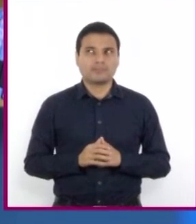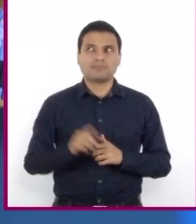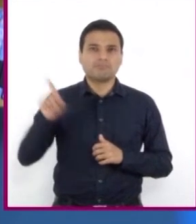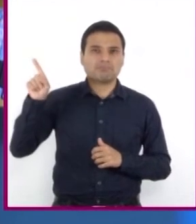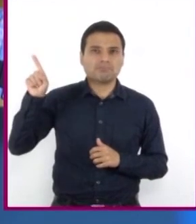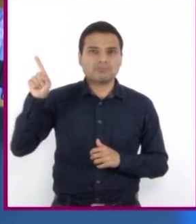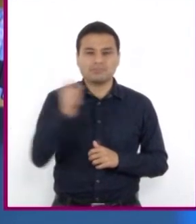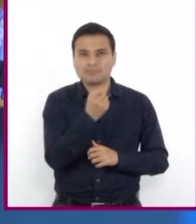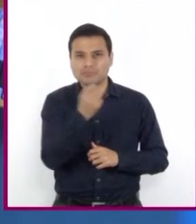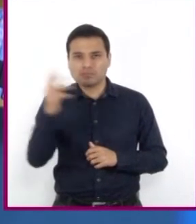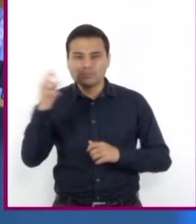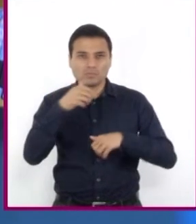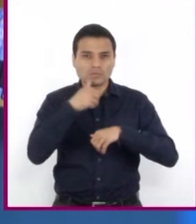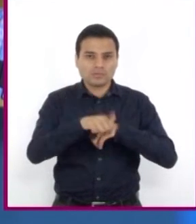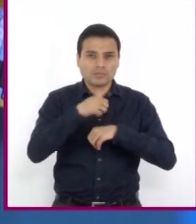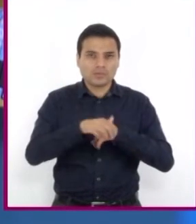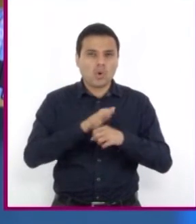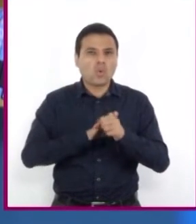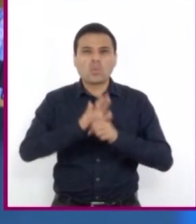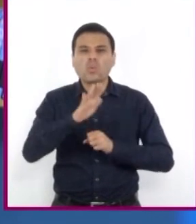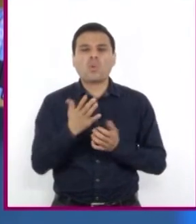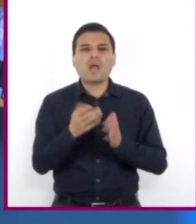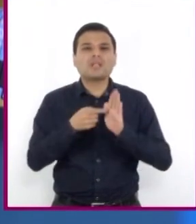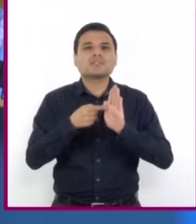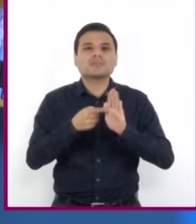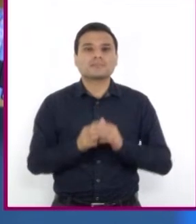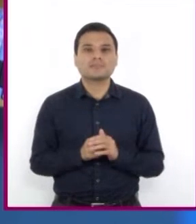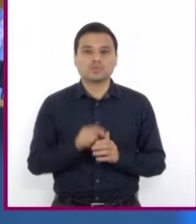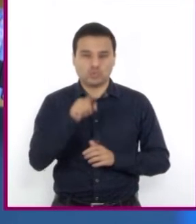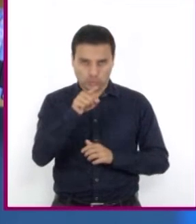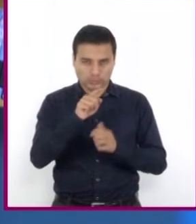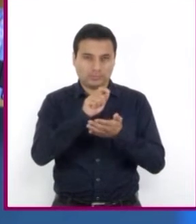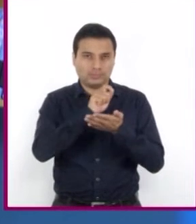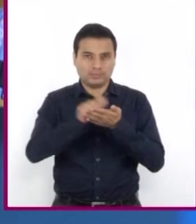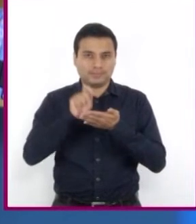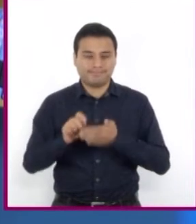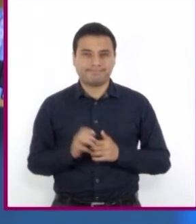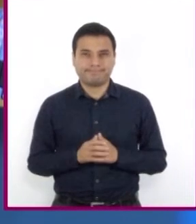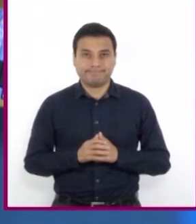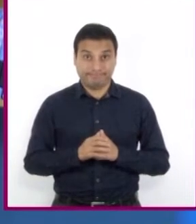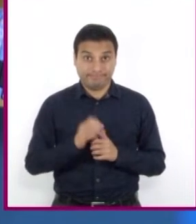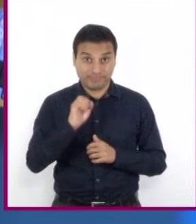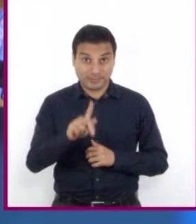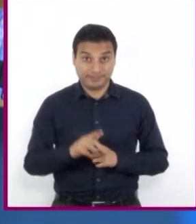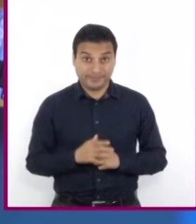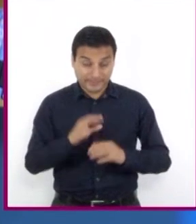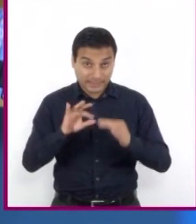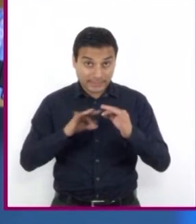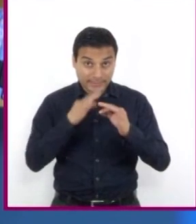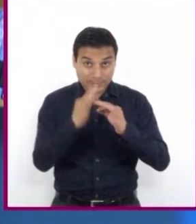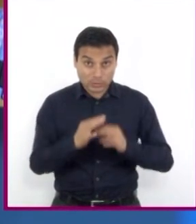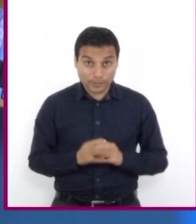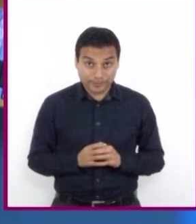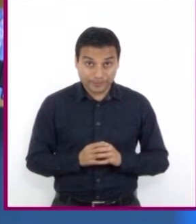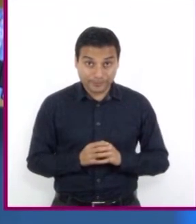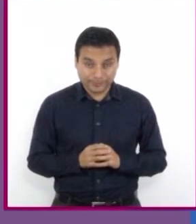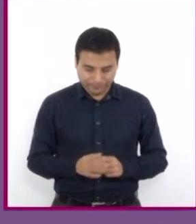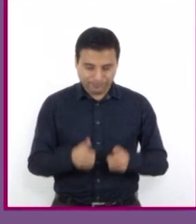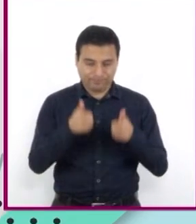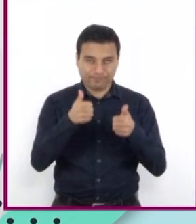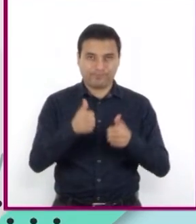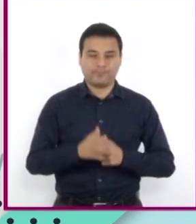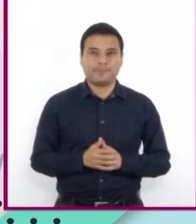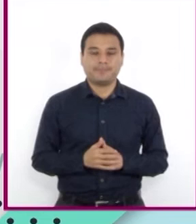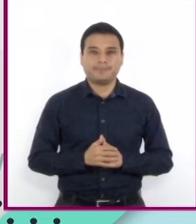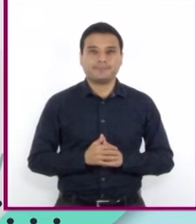sucesión y si ninguna de ellas la representa, escriban la expresión. ¿Listos? ¿Listas?